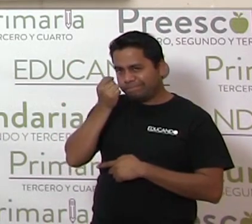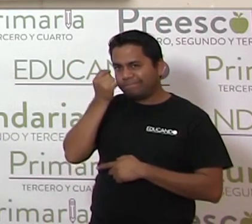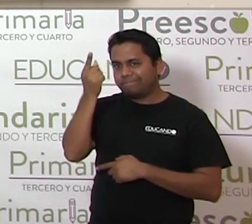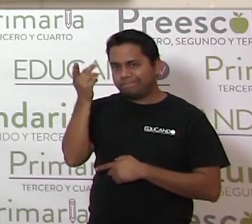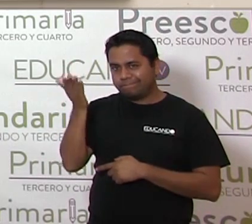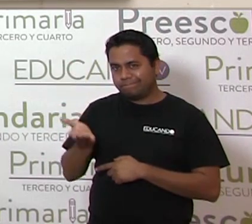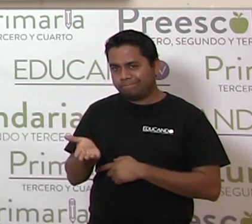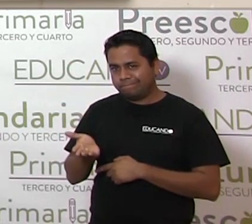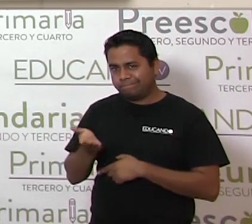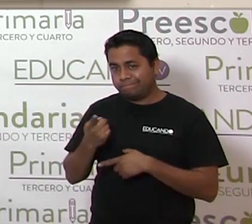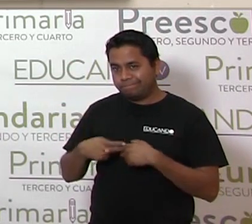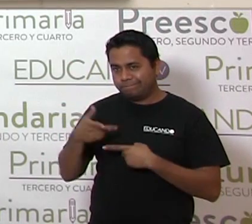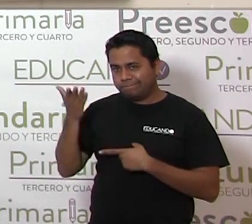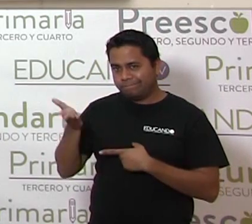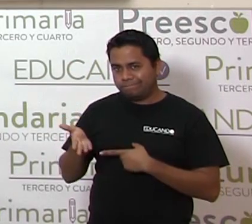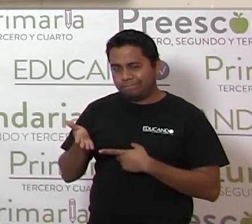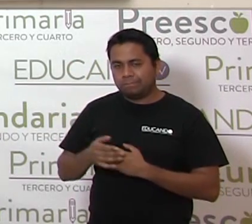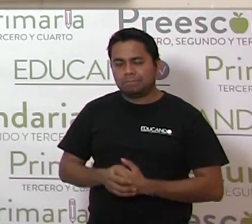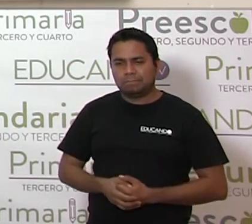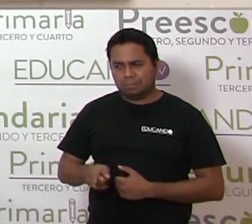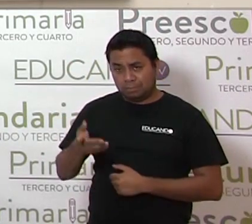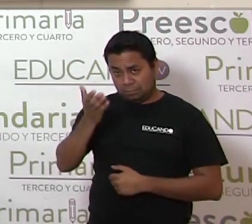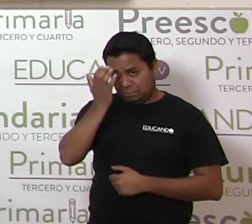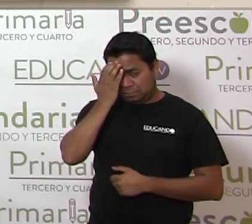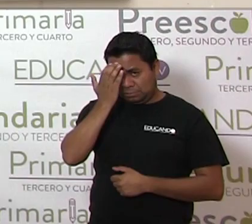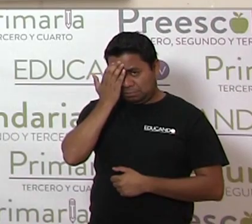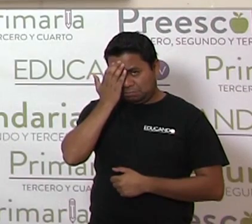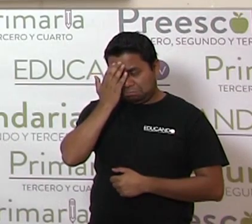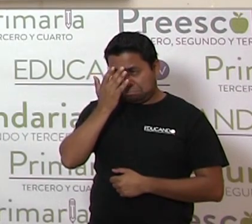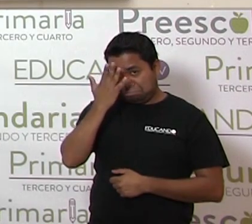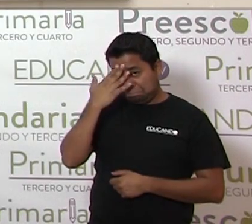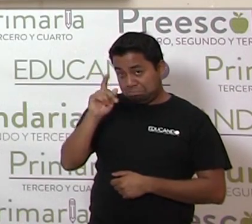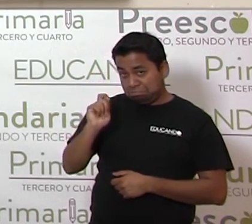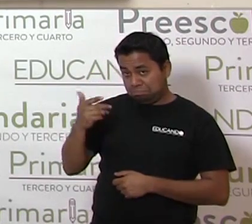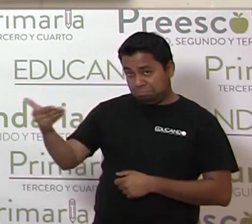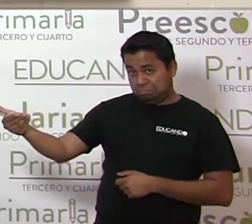¿Quién será? ¿La conoces? ¿Te das alguna idea?